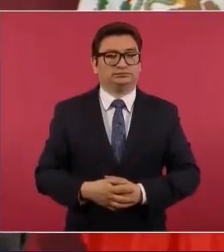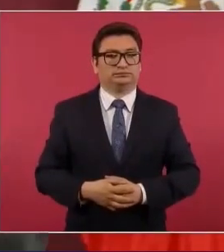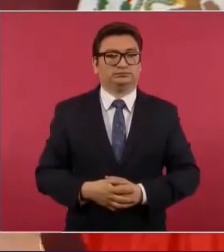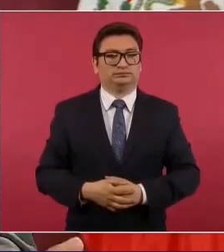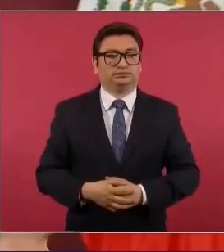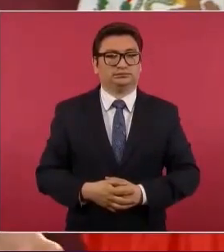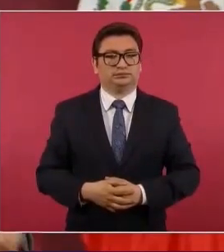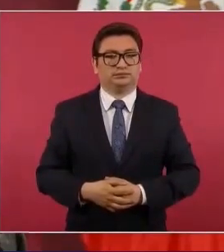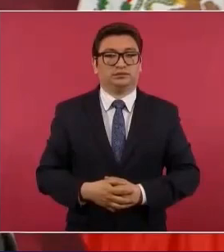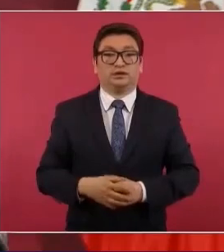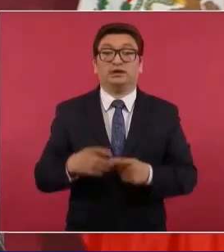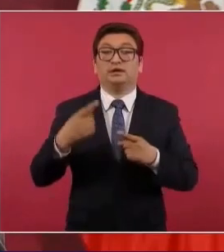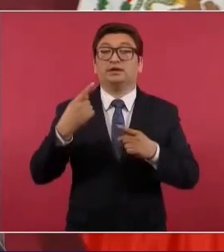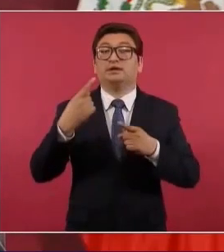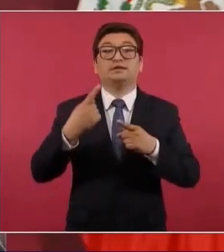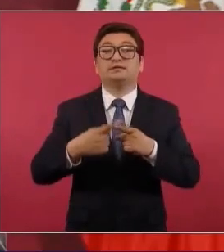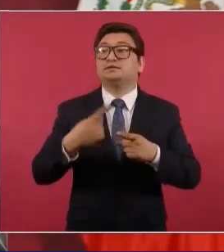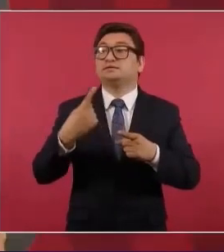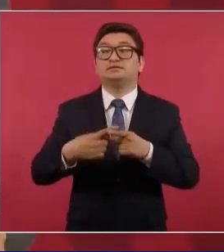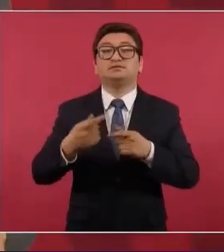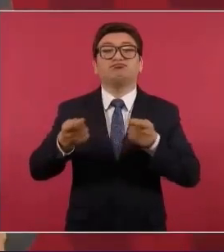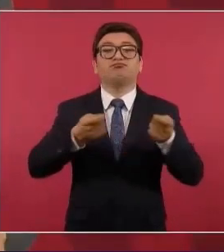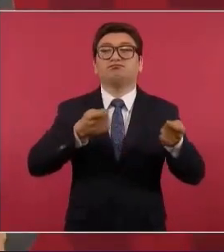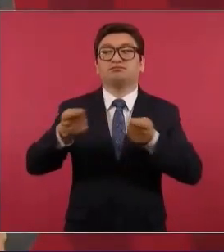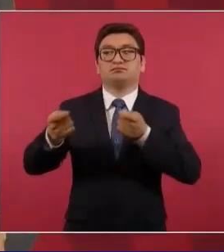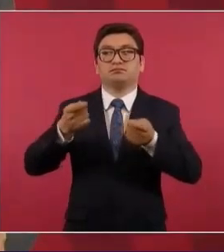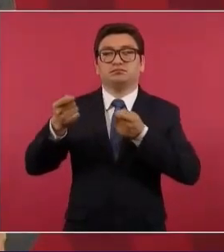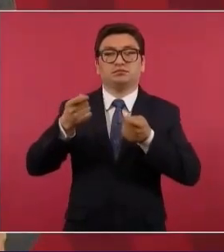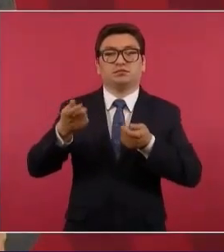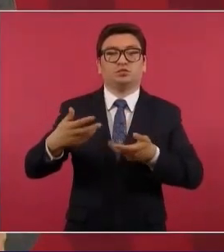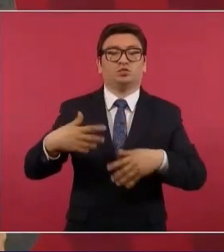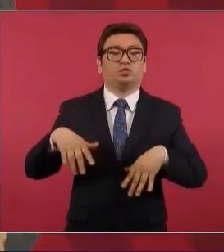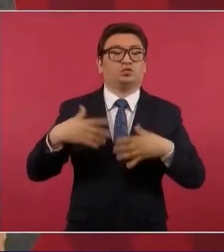¿en manos de quién estábamos?